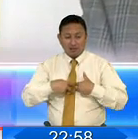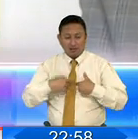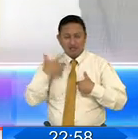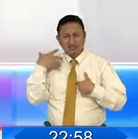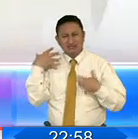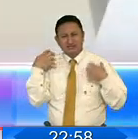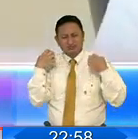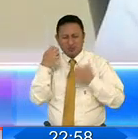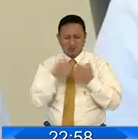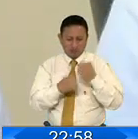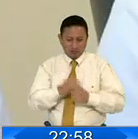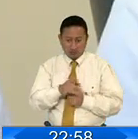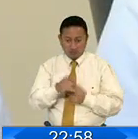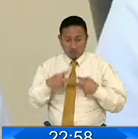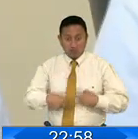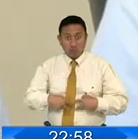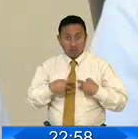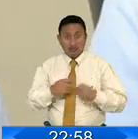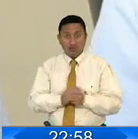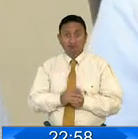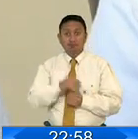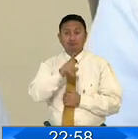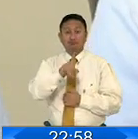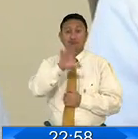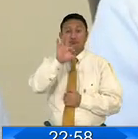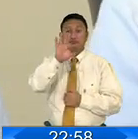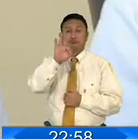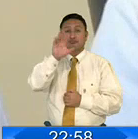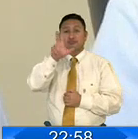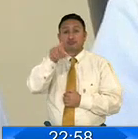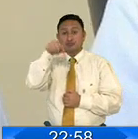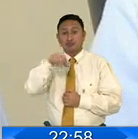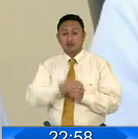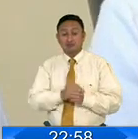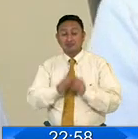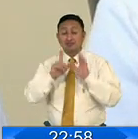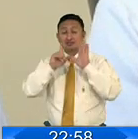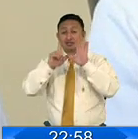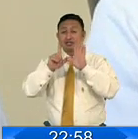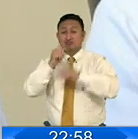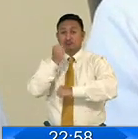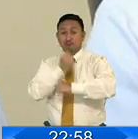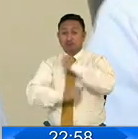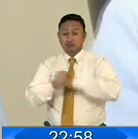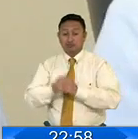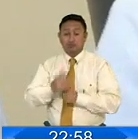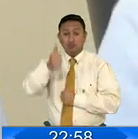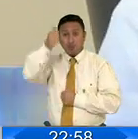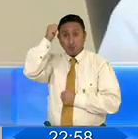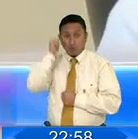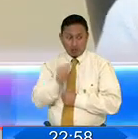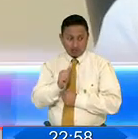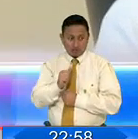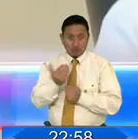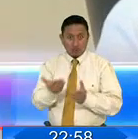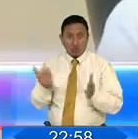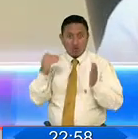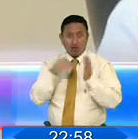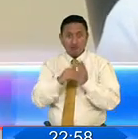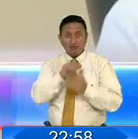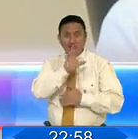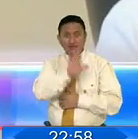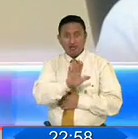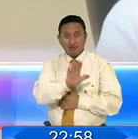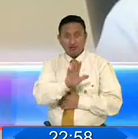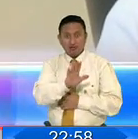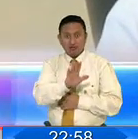tanto problema. El año 1993 nacían los séxtuples y el día de ayer la historia se repite, pero es una